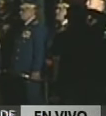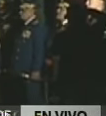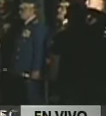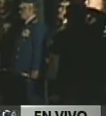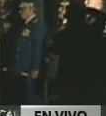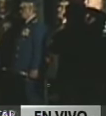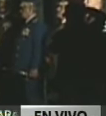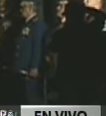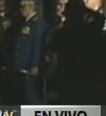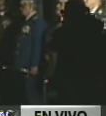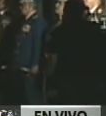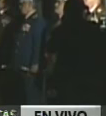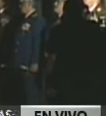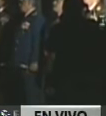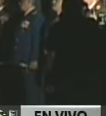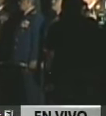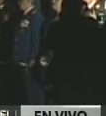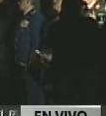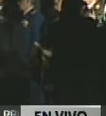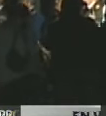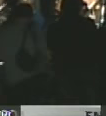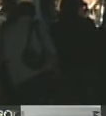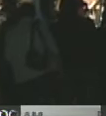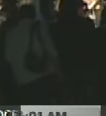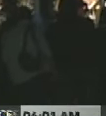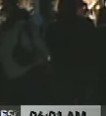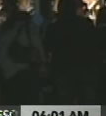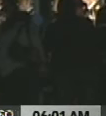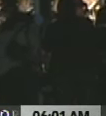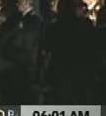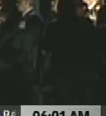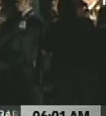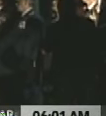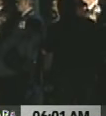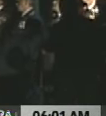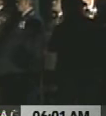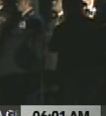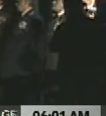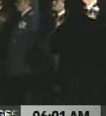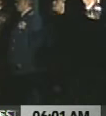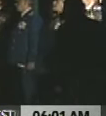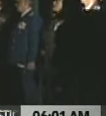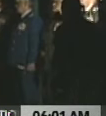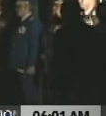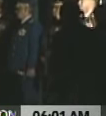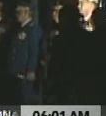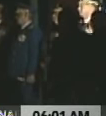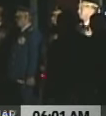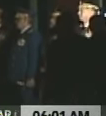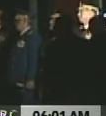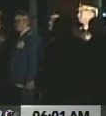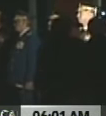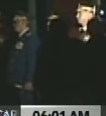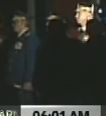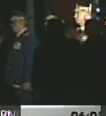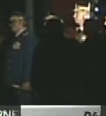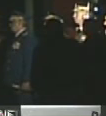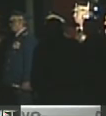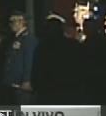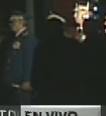Armada Bolivariana. El ciudadano mayor general Edgar Valentín Cruz Arteaga, comandante general de la Aviación